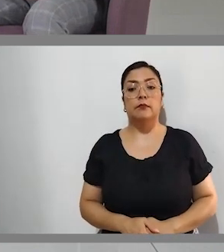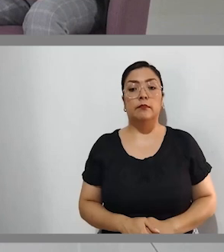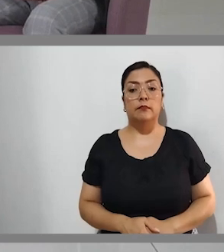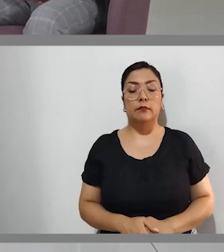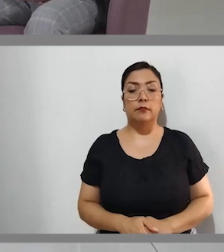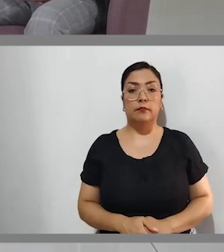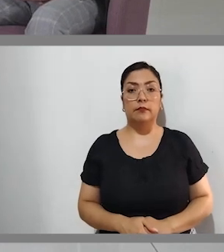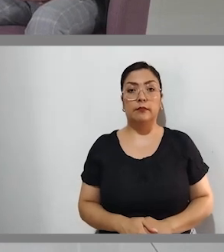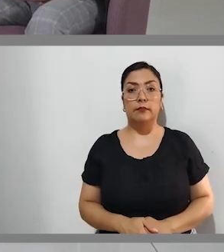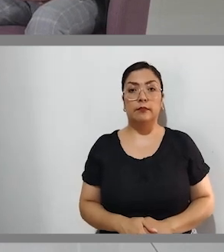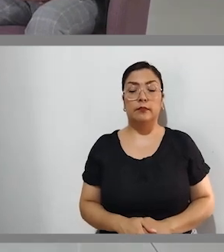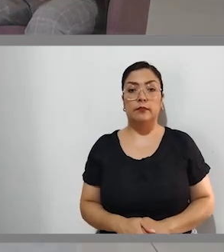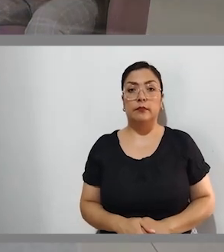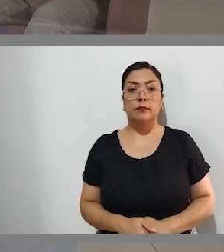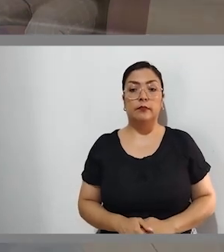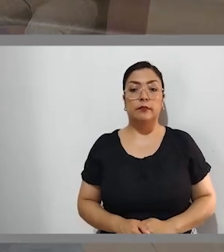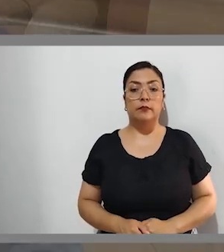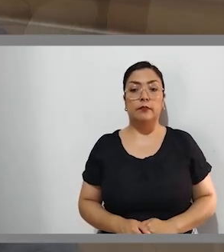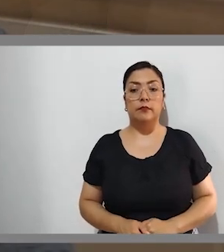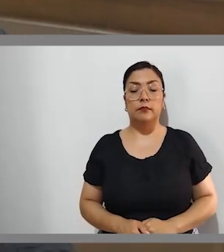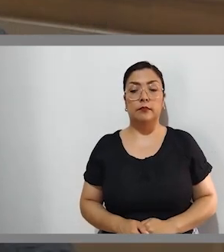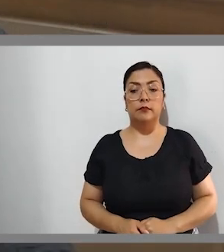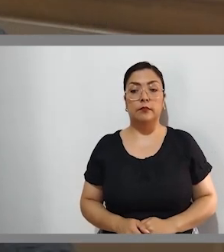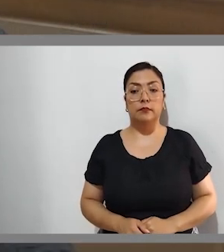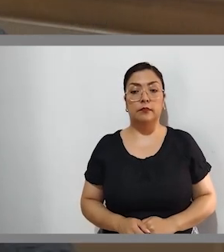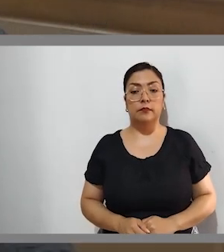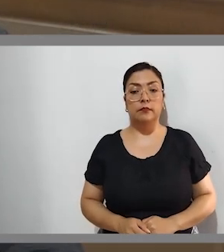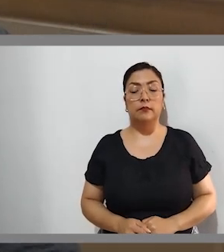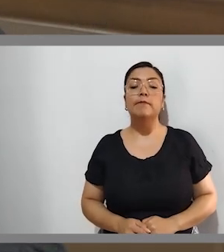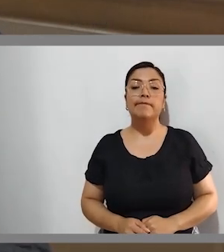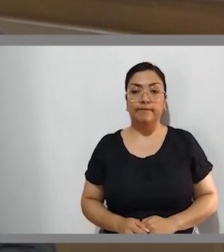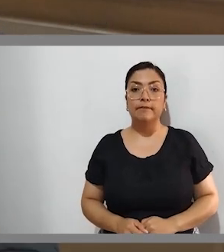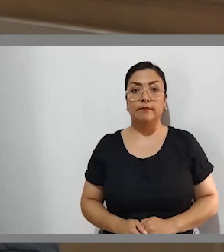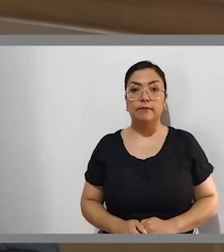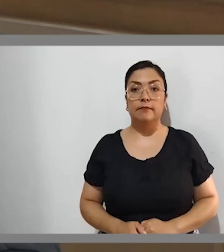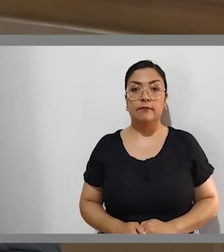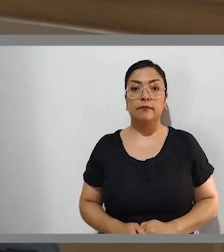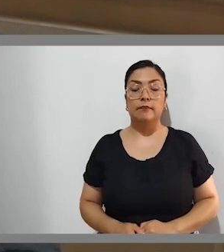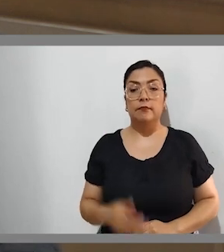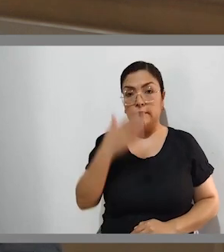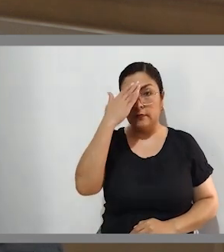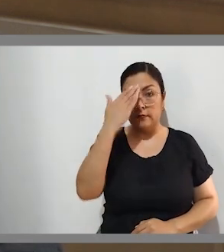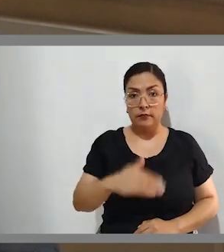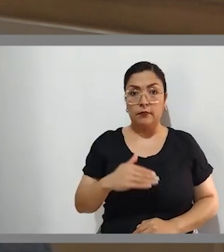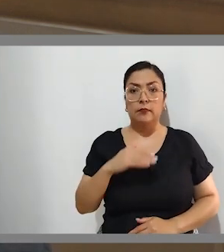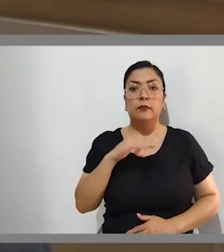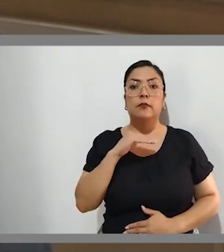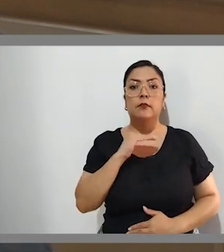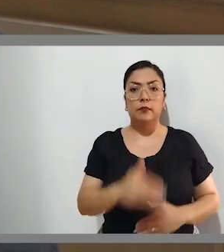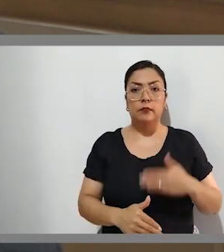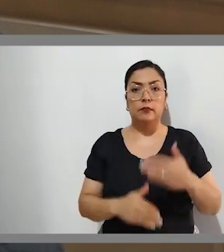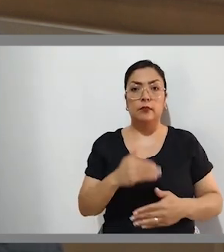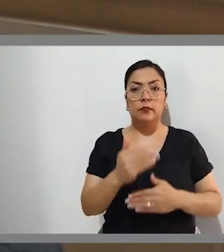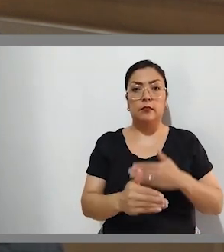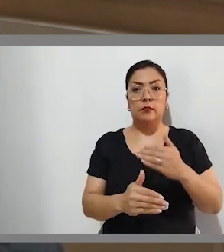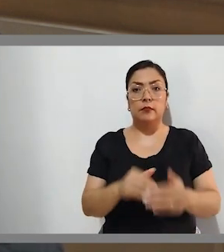sí, consejero. Pues mencionar básicamente que para la consecución de un proceso electoral se